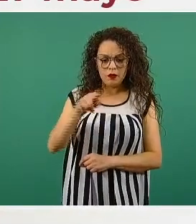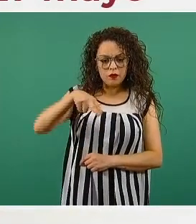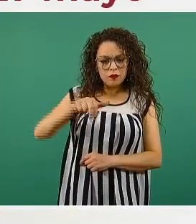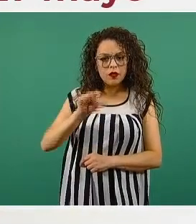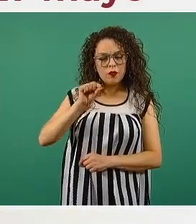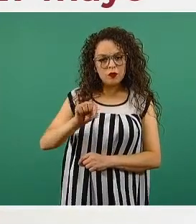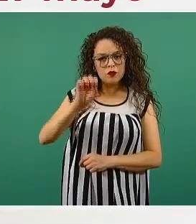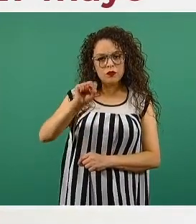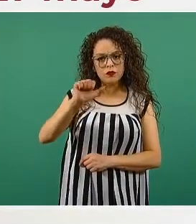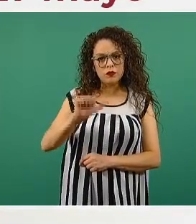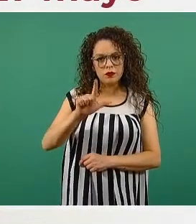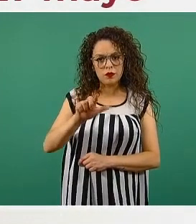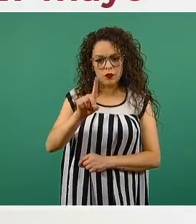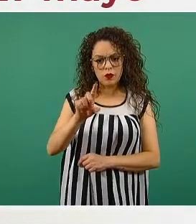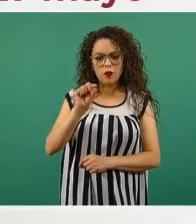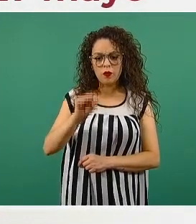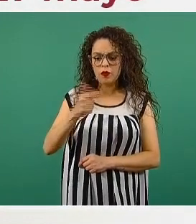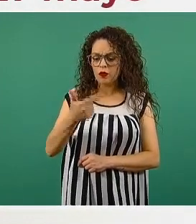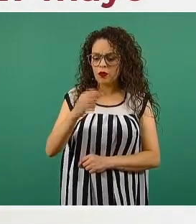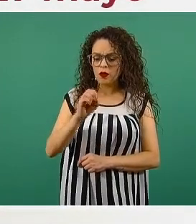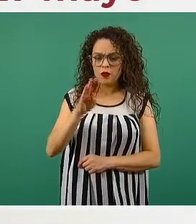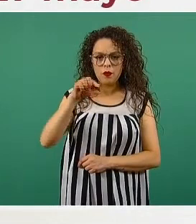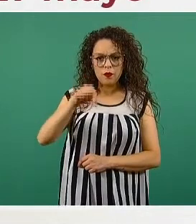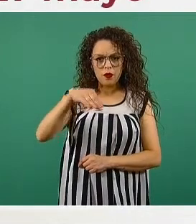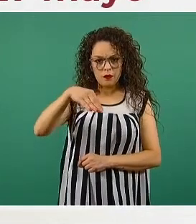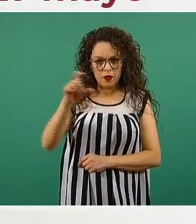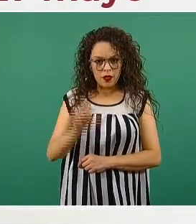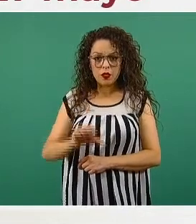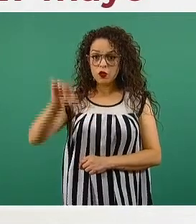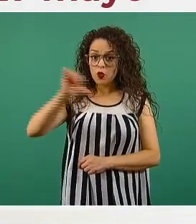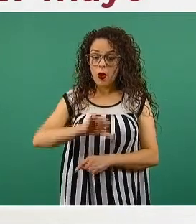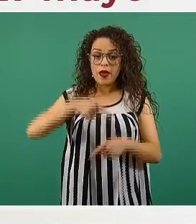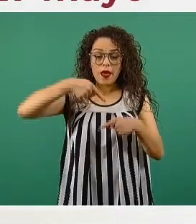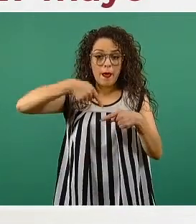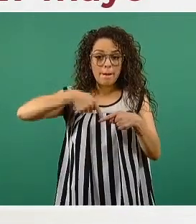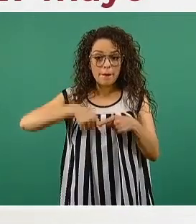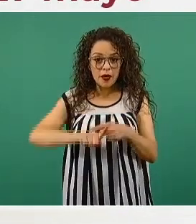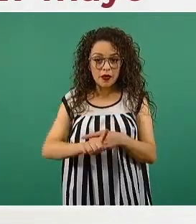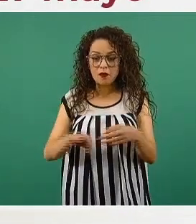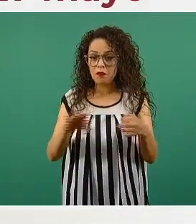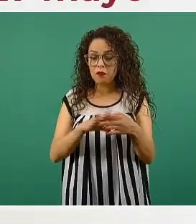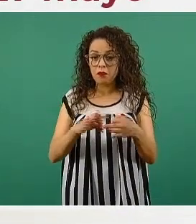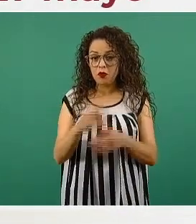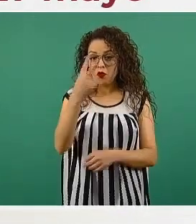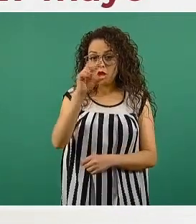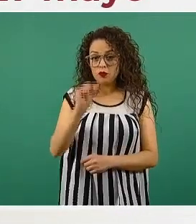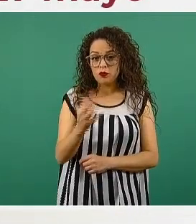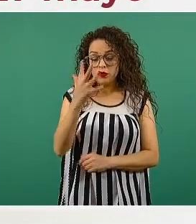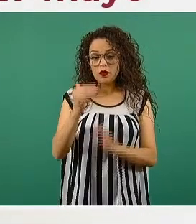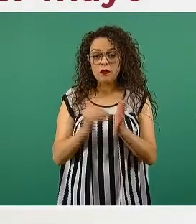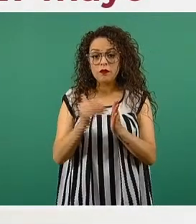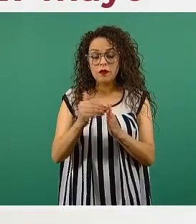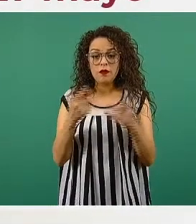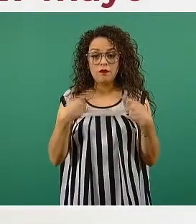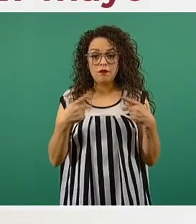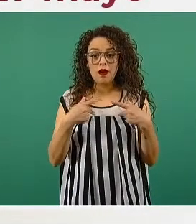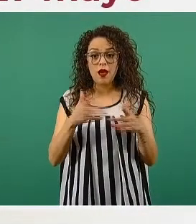mivacuna.salud.gov.mx, que se activó desde la primera hora del día de hoy. Ya tenemos cerca de 2.5 millones de